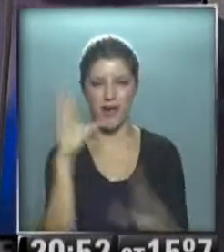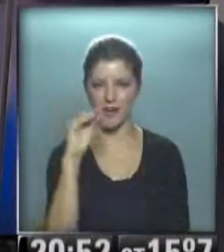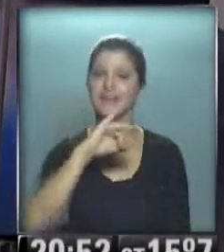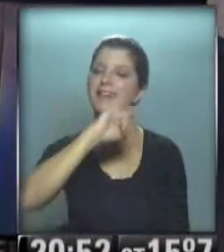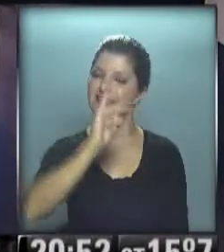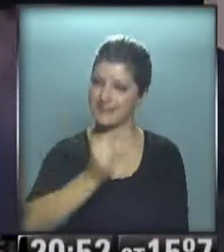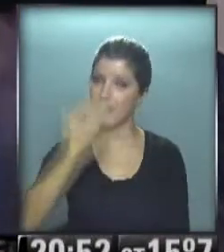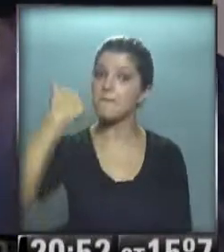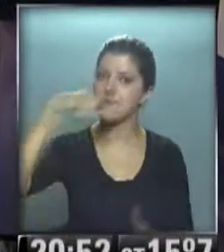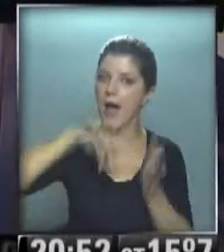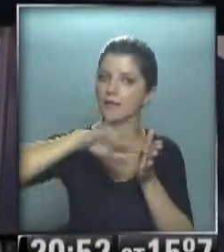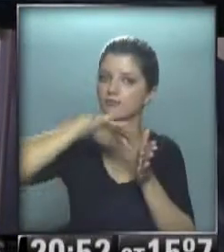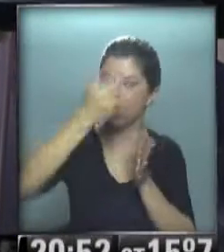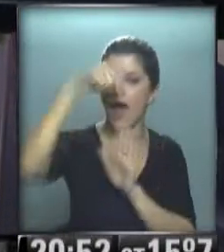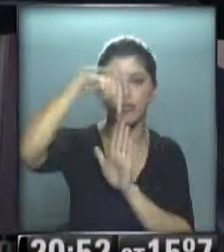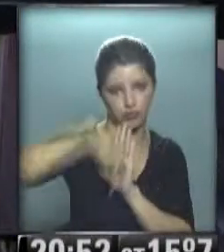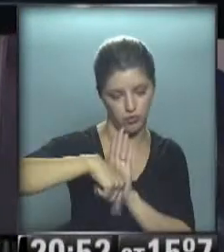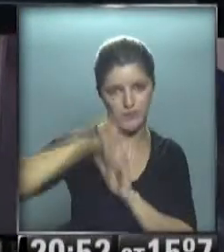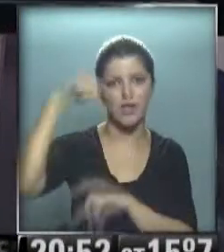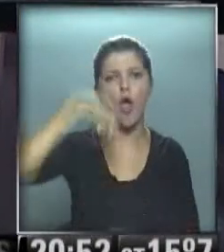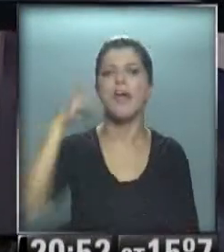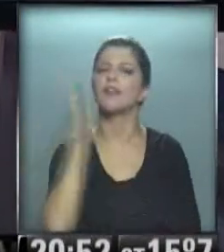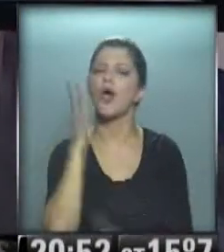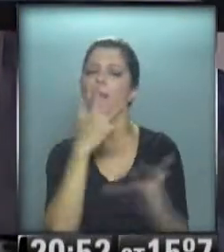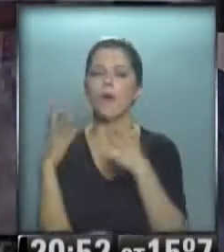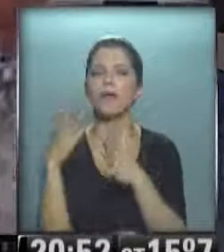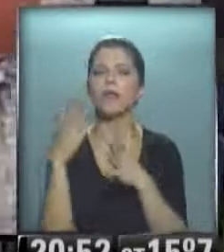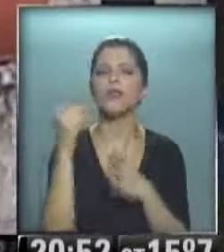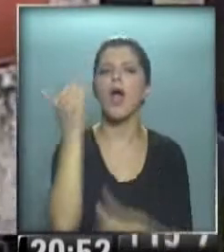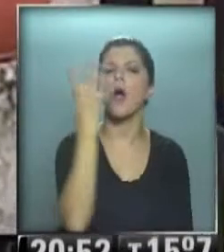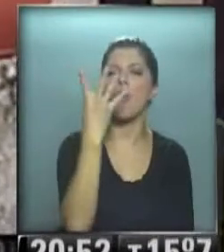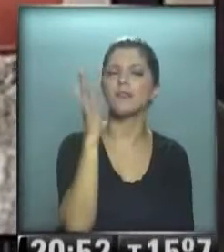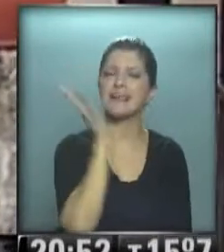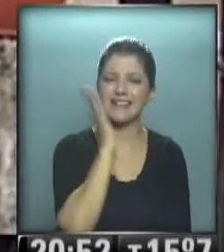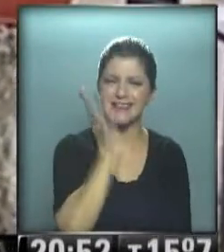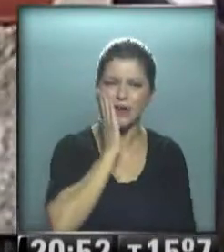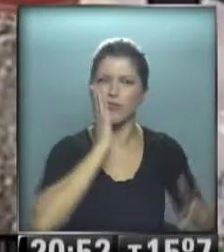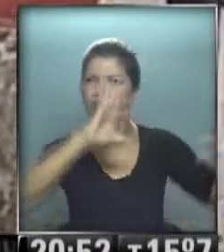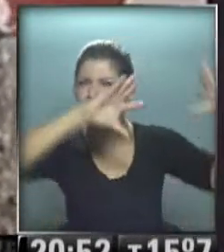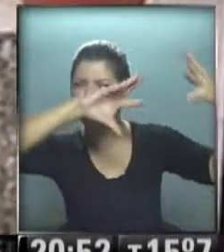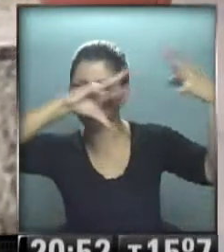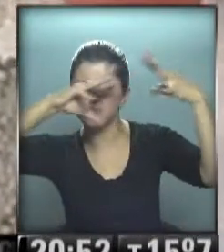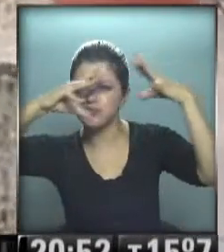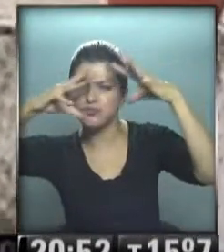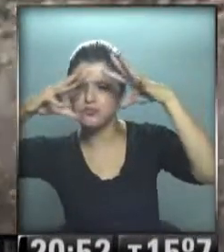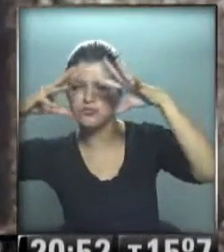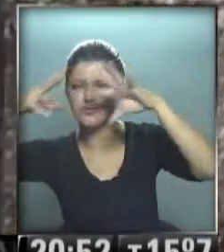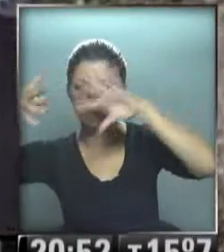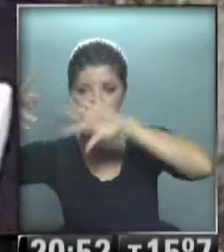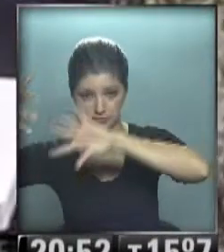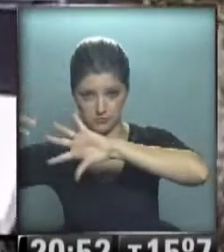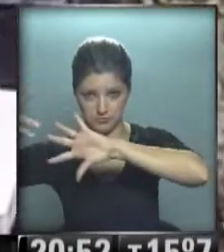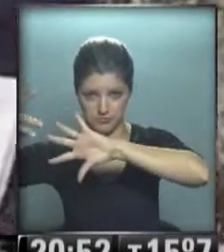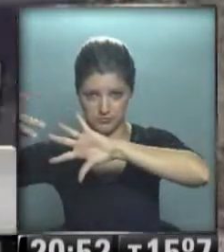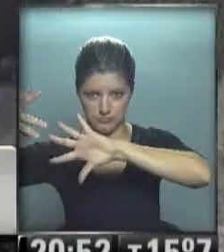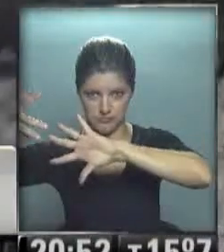es, especialmente en el sur de conurbano. En horas de la tarde, aproximadamente a las 16 horas, una nube de tormentas fue desplazando desde el oeste hacia